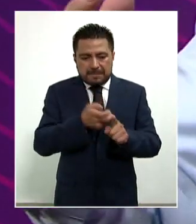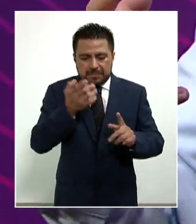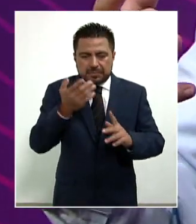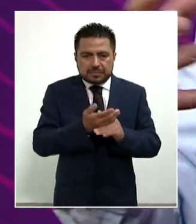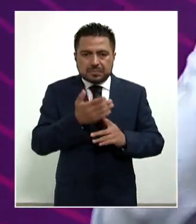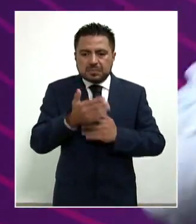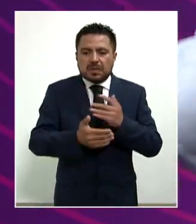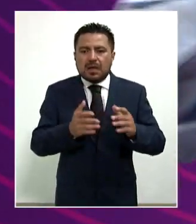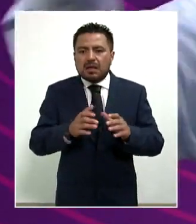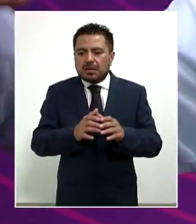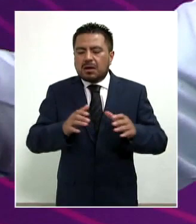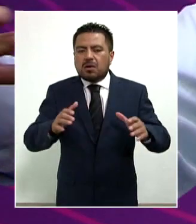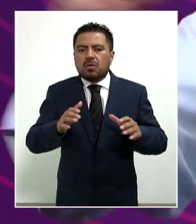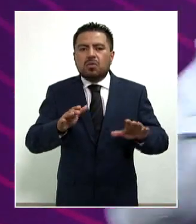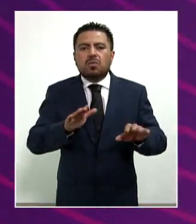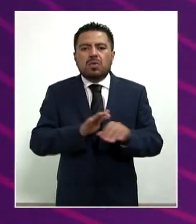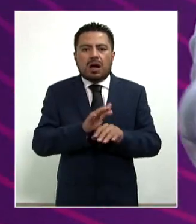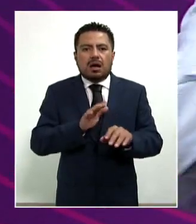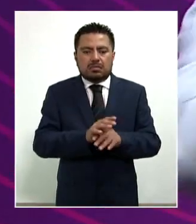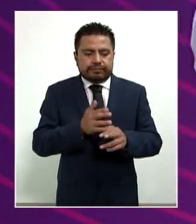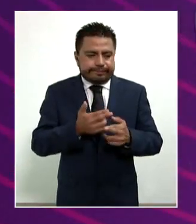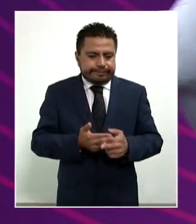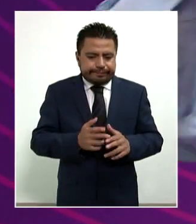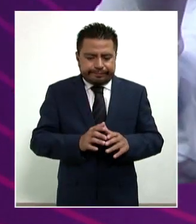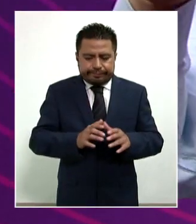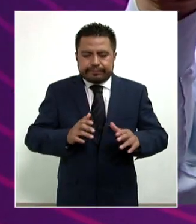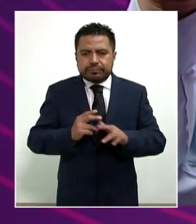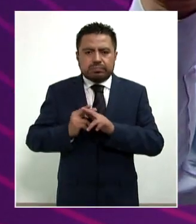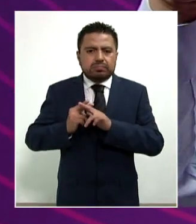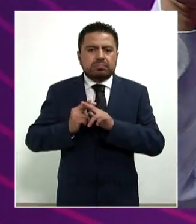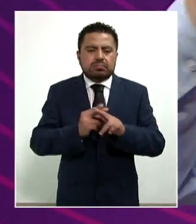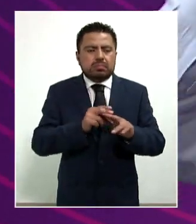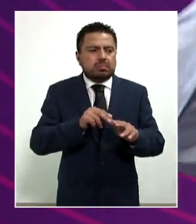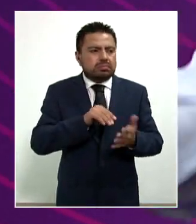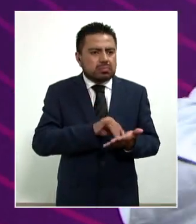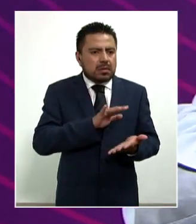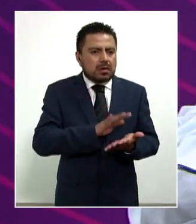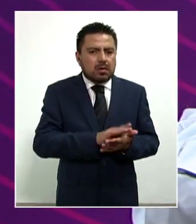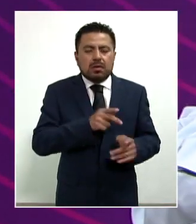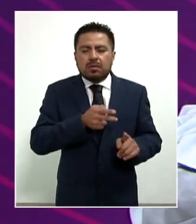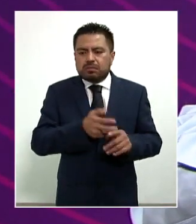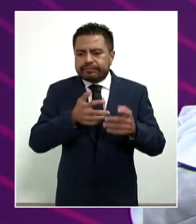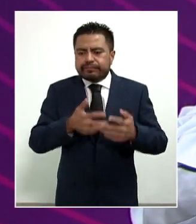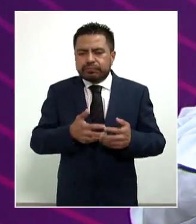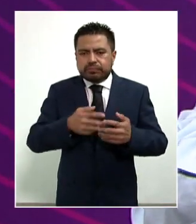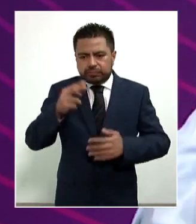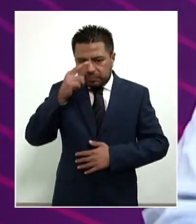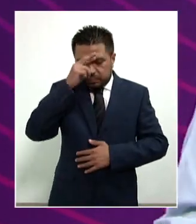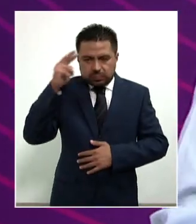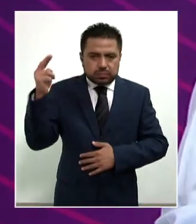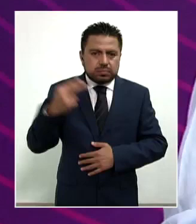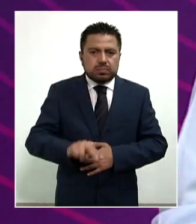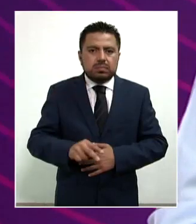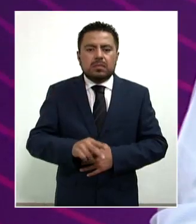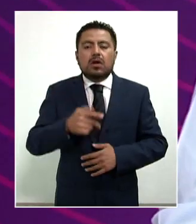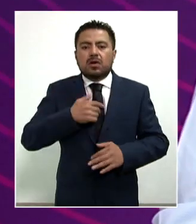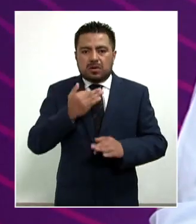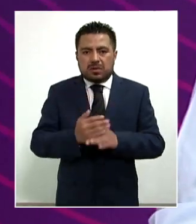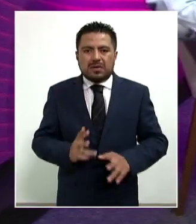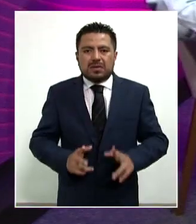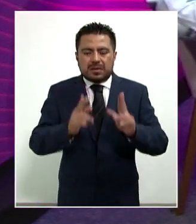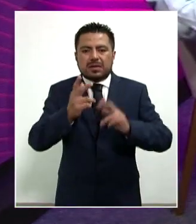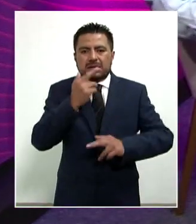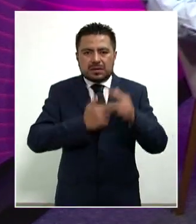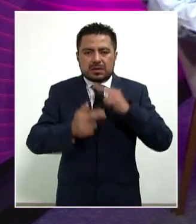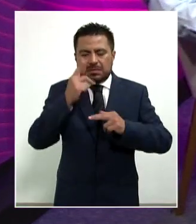el tamaño, o sea, la dimensión, la permanencia, el estancamiento, son producto mexicano. Déjame ir una pausa y